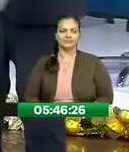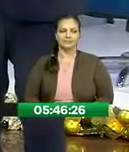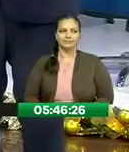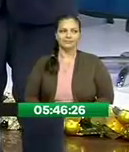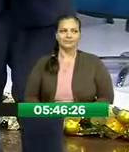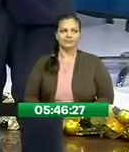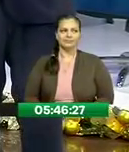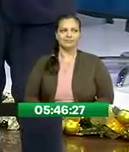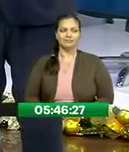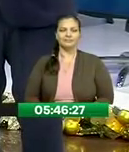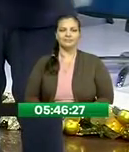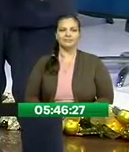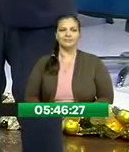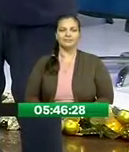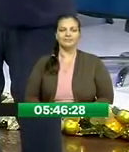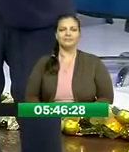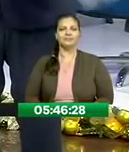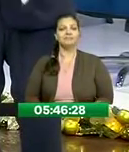Y el día no es completo,